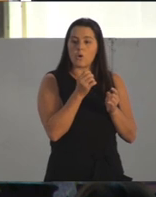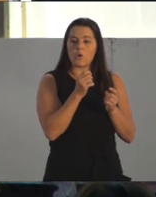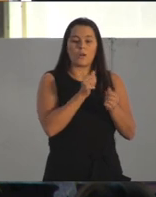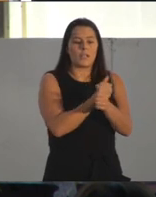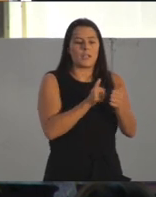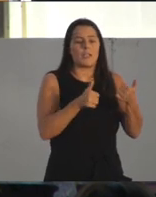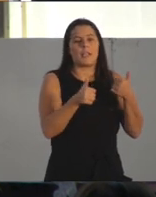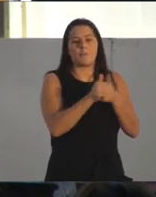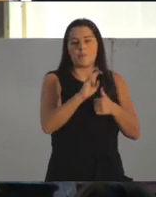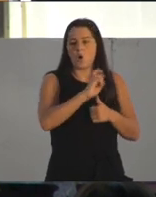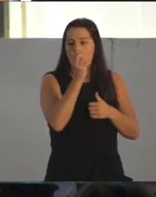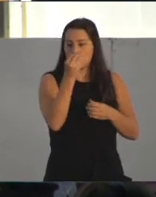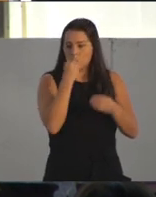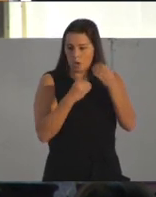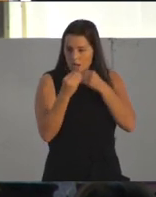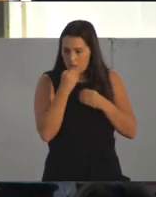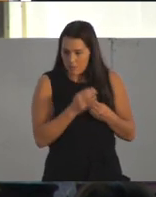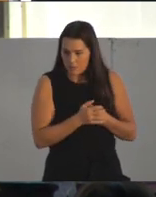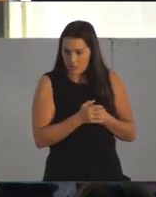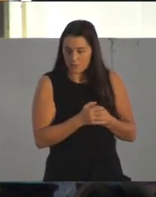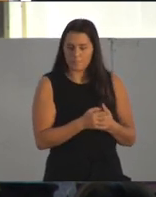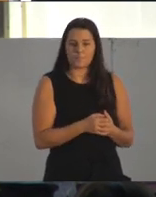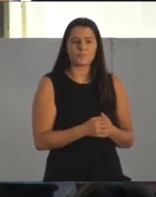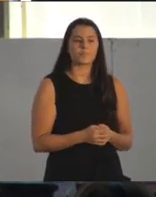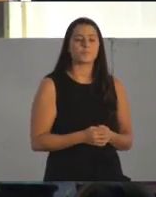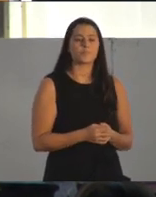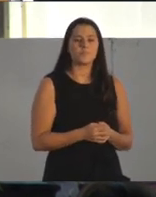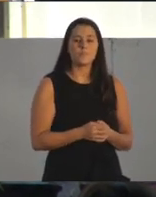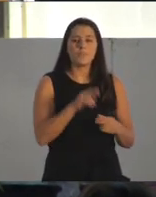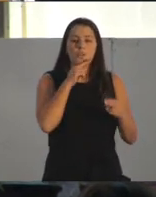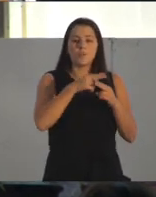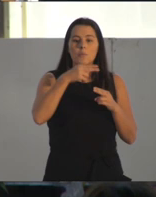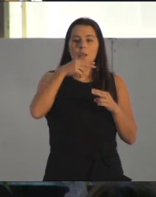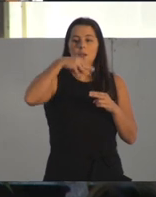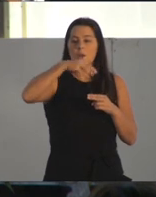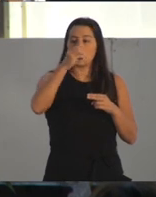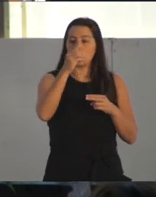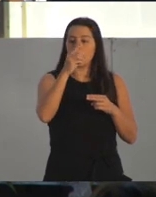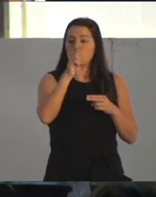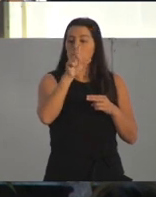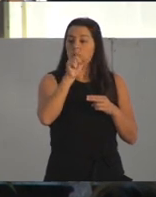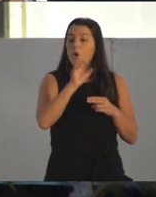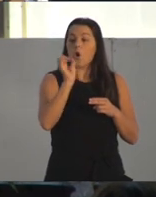Los enriquecemos con módulos, de los que luego os voy a hablar, o bien los sustituimos por los famosos batidos.